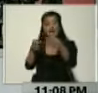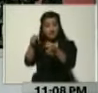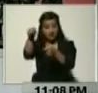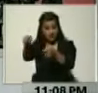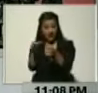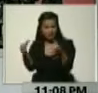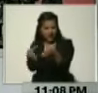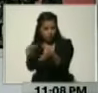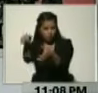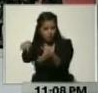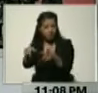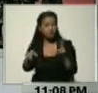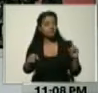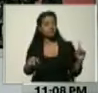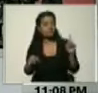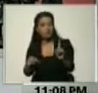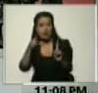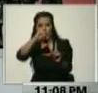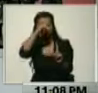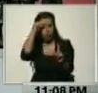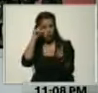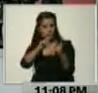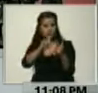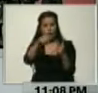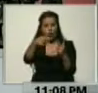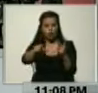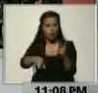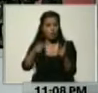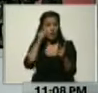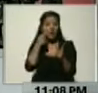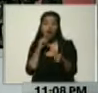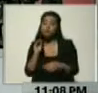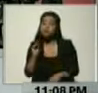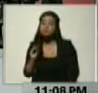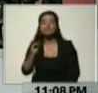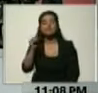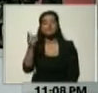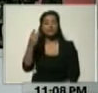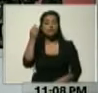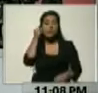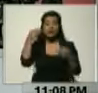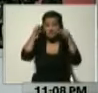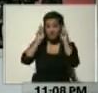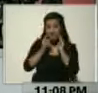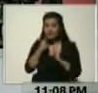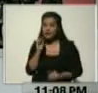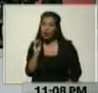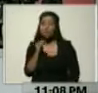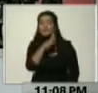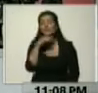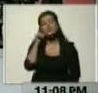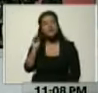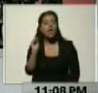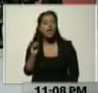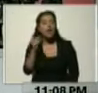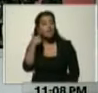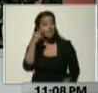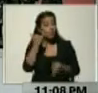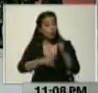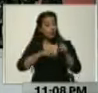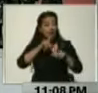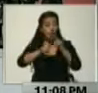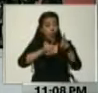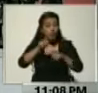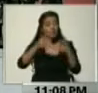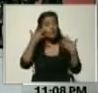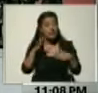Guillermo Veledo, en presencia de Julio Borges, le adelantó a María Solita, alias Maricori, que en las últimas encuestas se encuentra